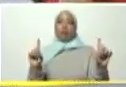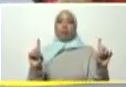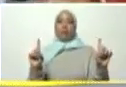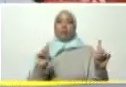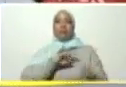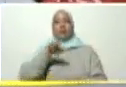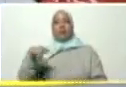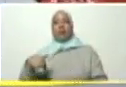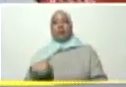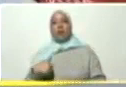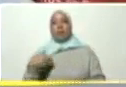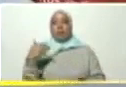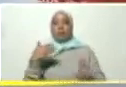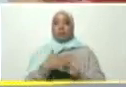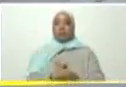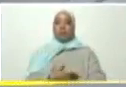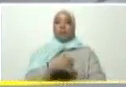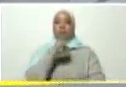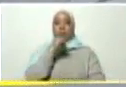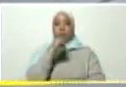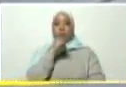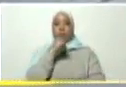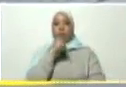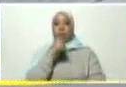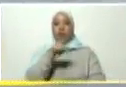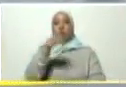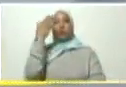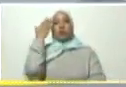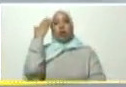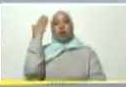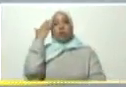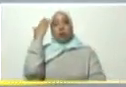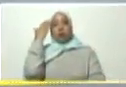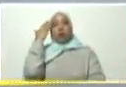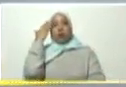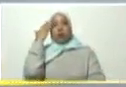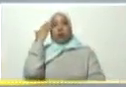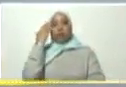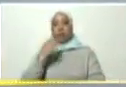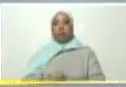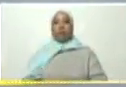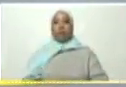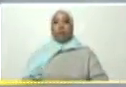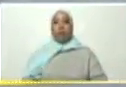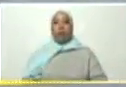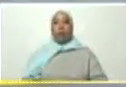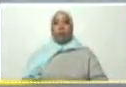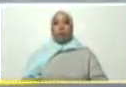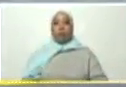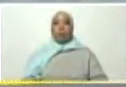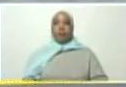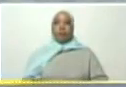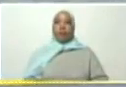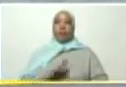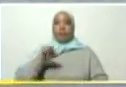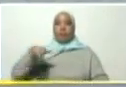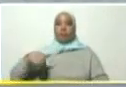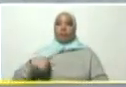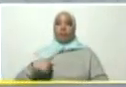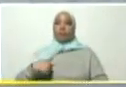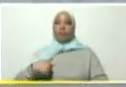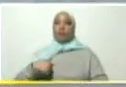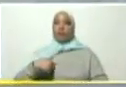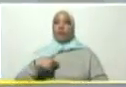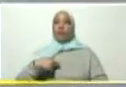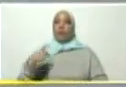nuestro concepto de democracia Jorge como tú lo sabes compañero nuestro concepto de